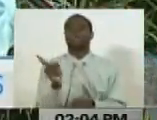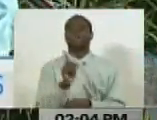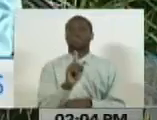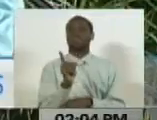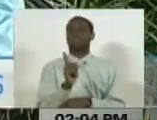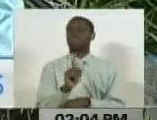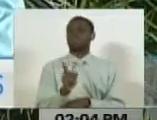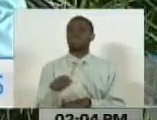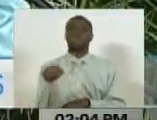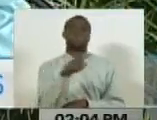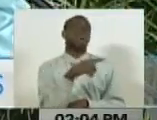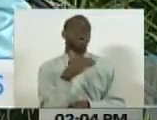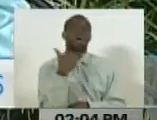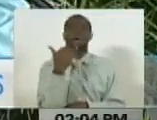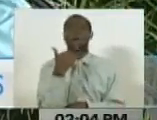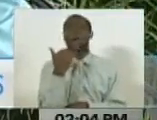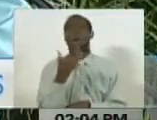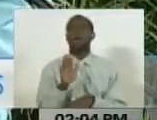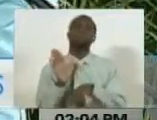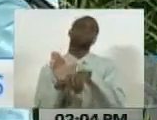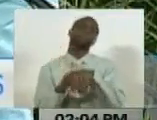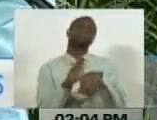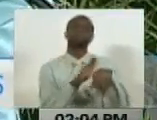No lo tomen como un llamado más.